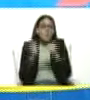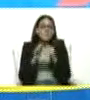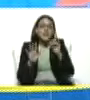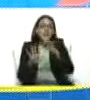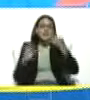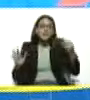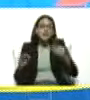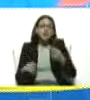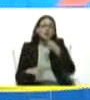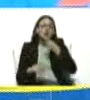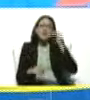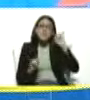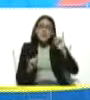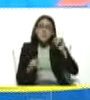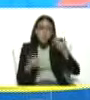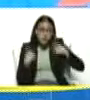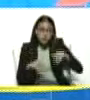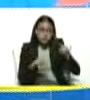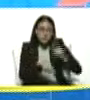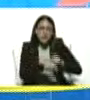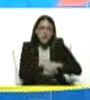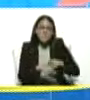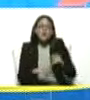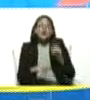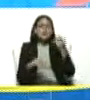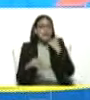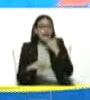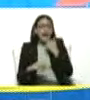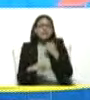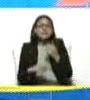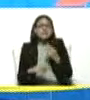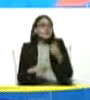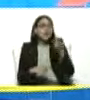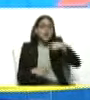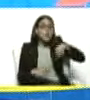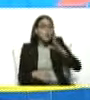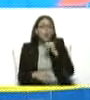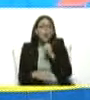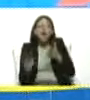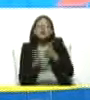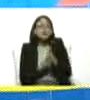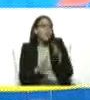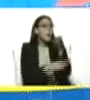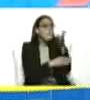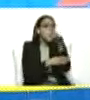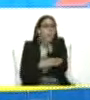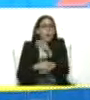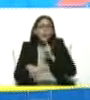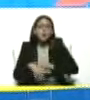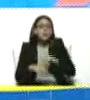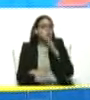344.000% de inflación, con un desabastecimiento casi del 80% de los productos.